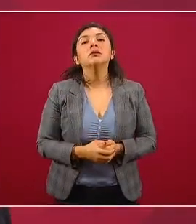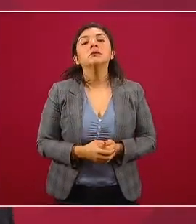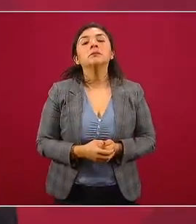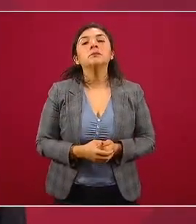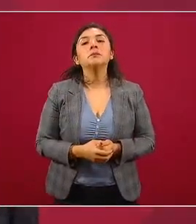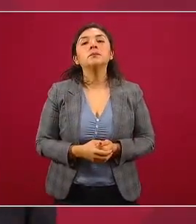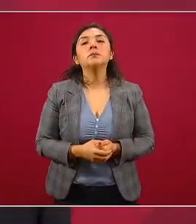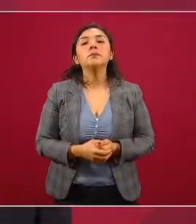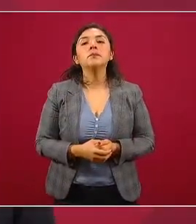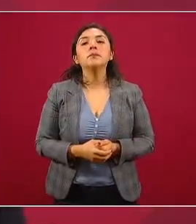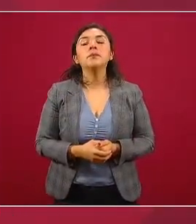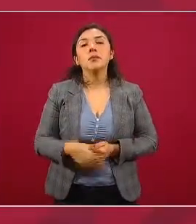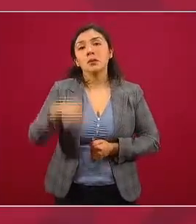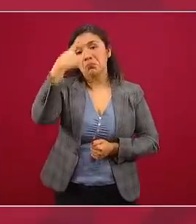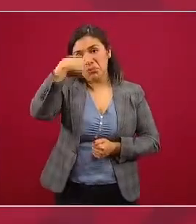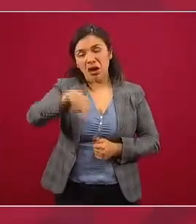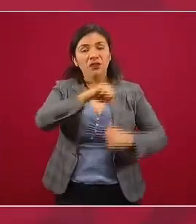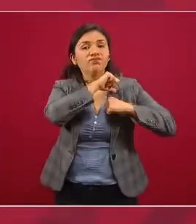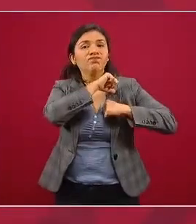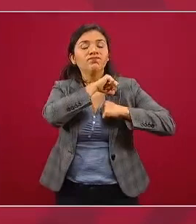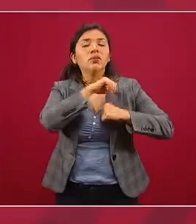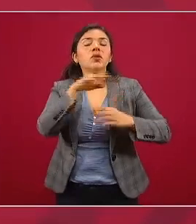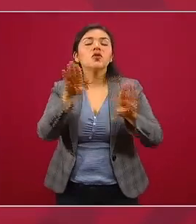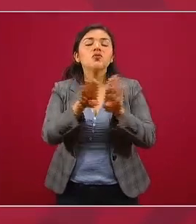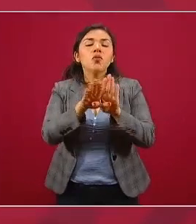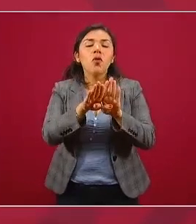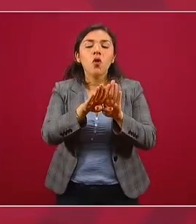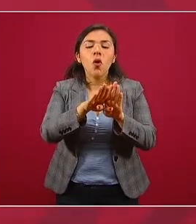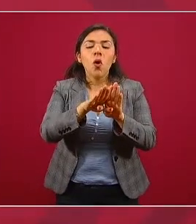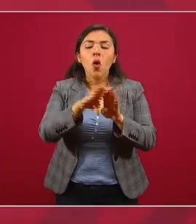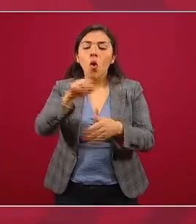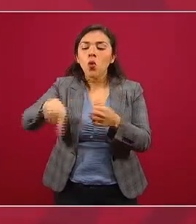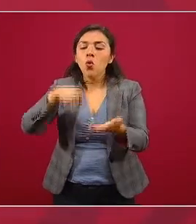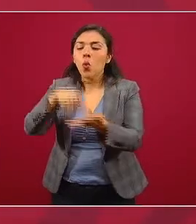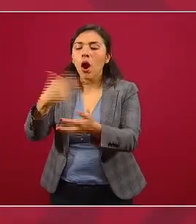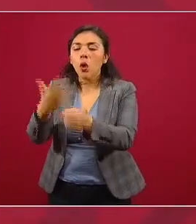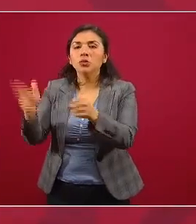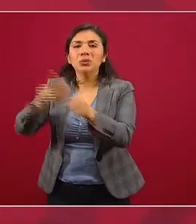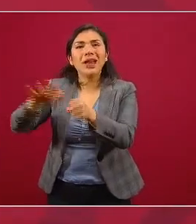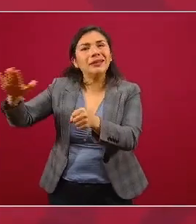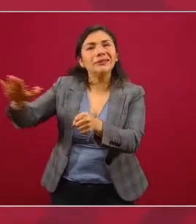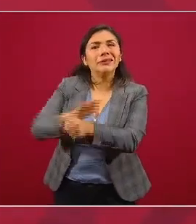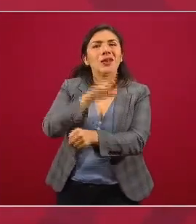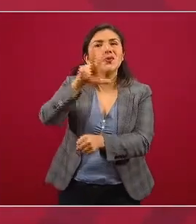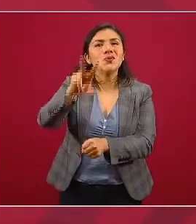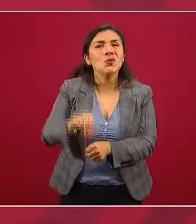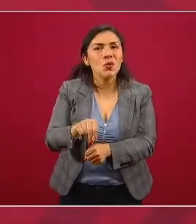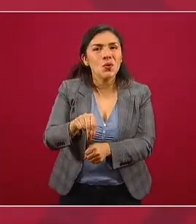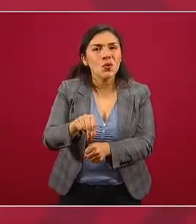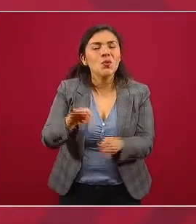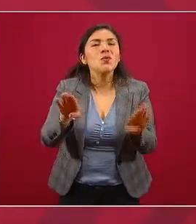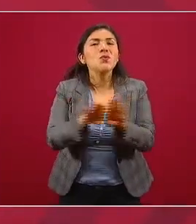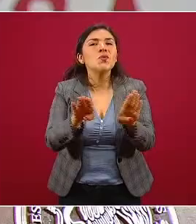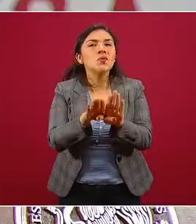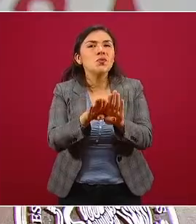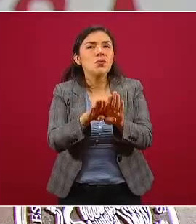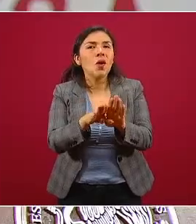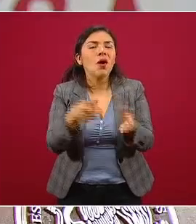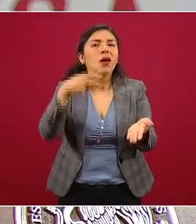para liberar espacios, camas en las instituciones